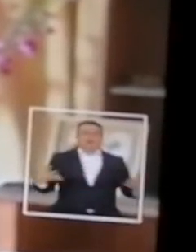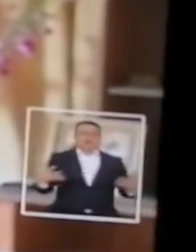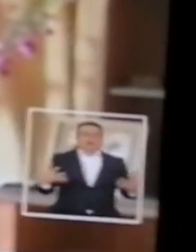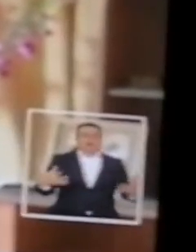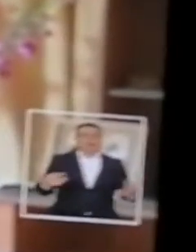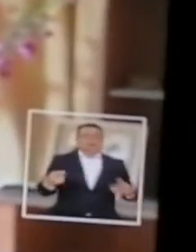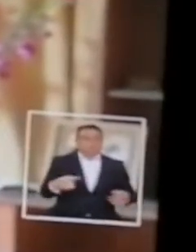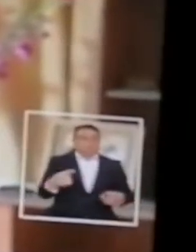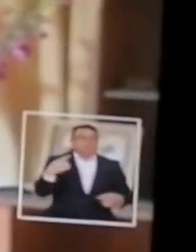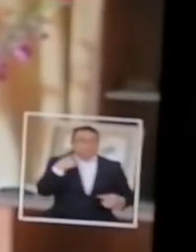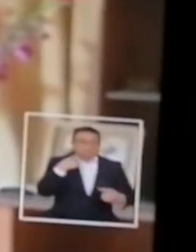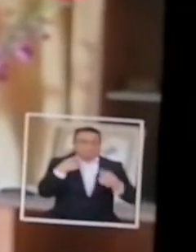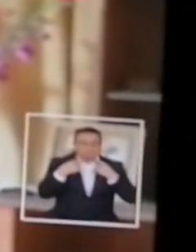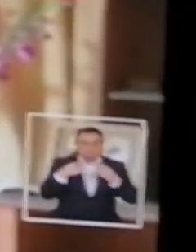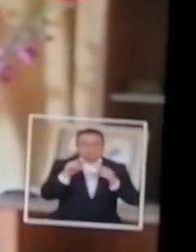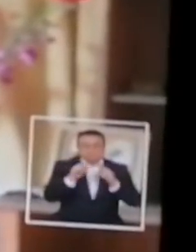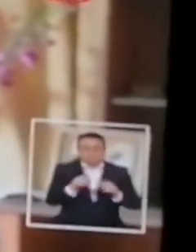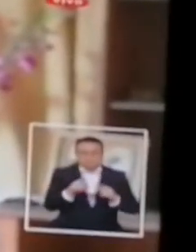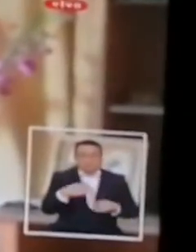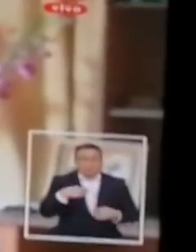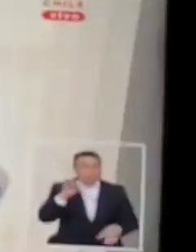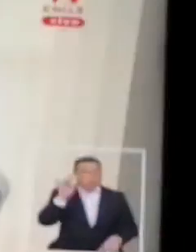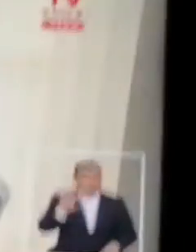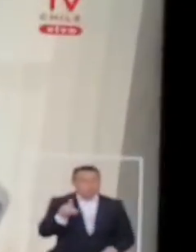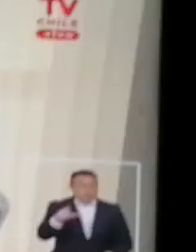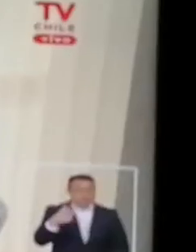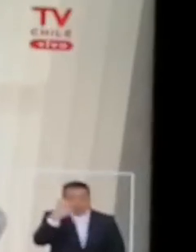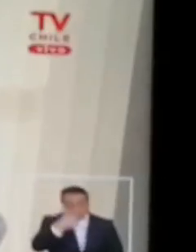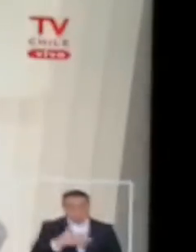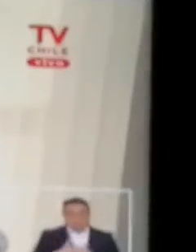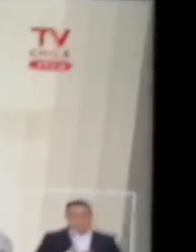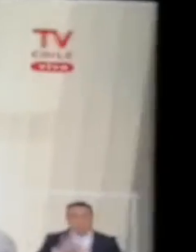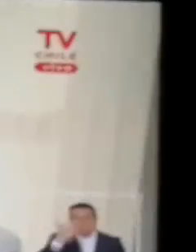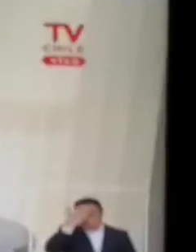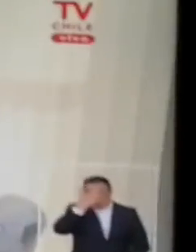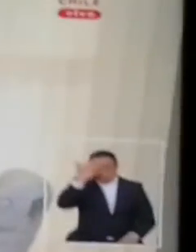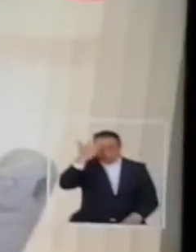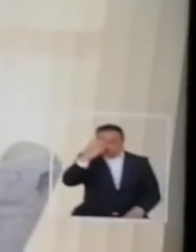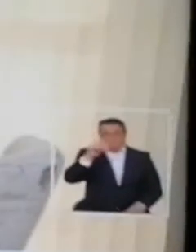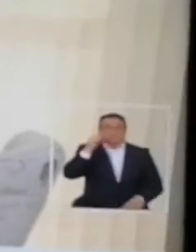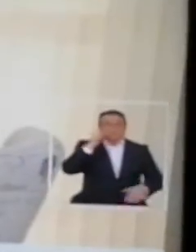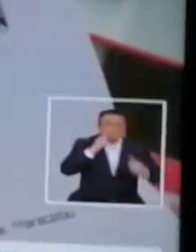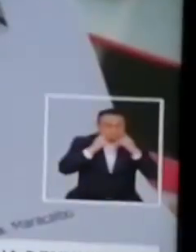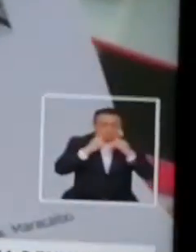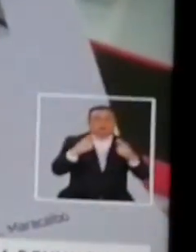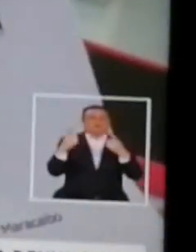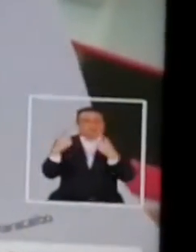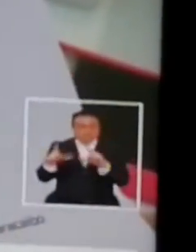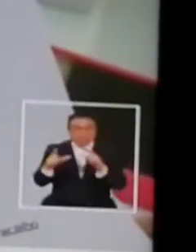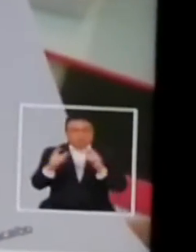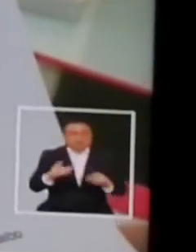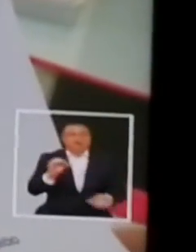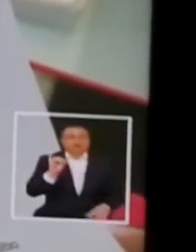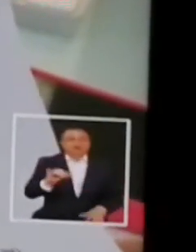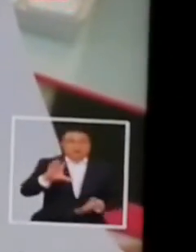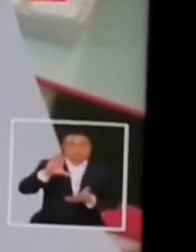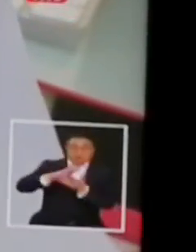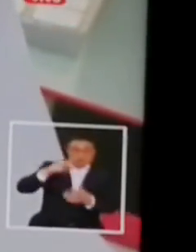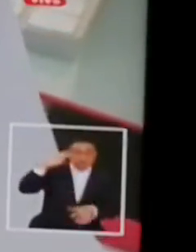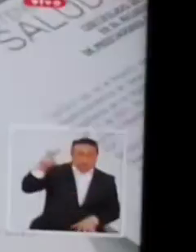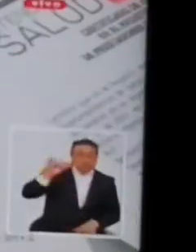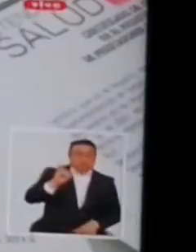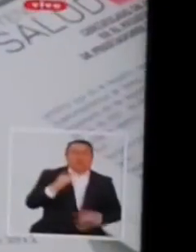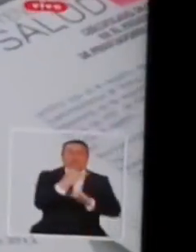de Afectada Chile Clinic y me doy cuenta que no era la única niña. Nuestros profesionales son cirujanos plásticos certificados tanto en sus países como de